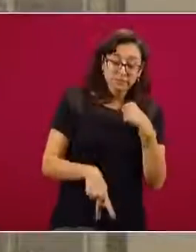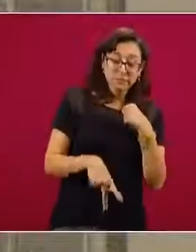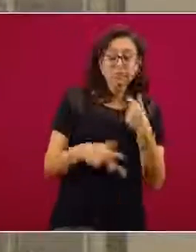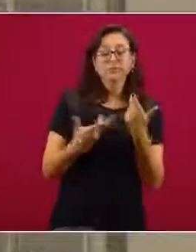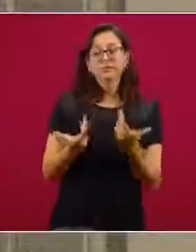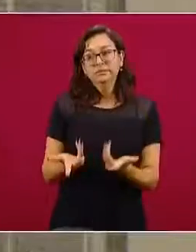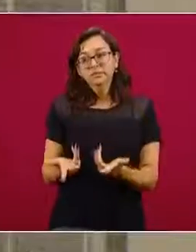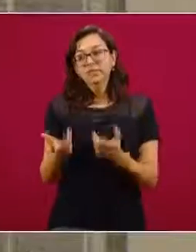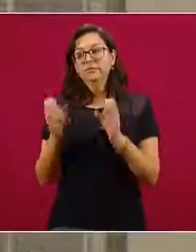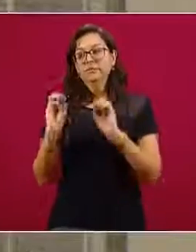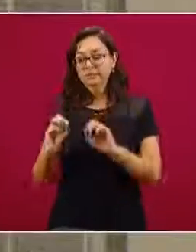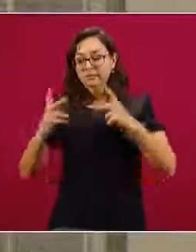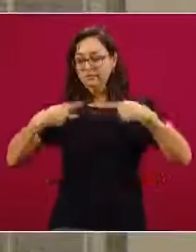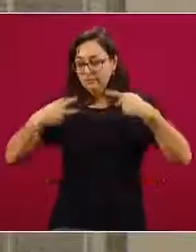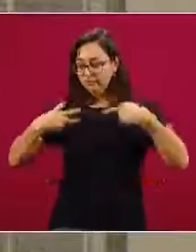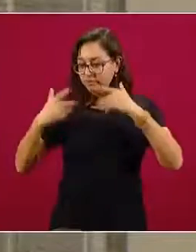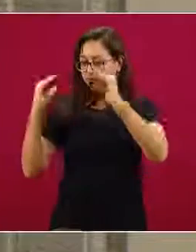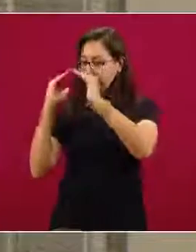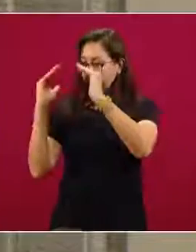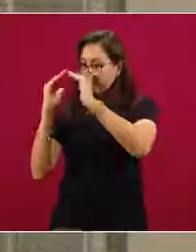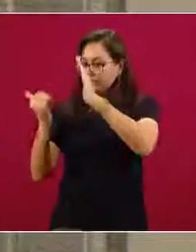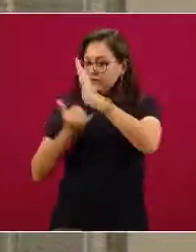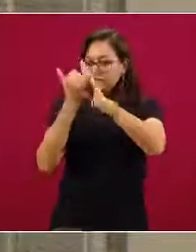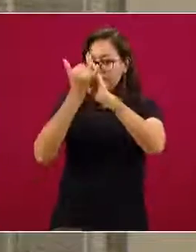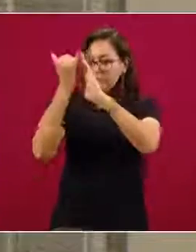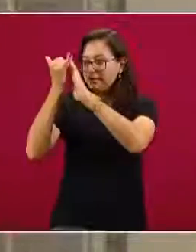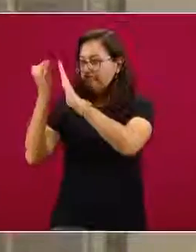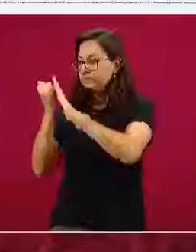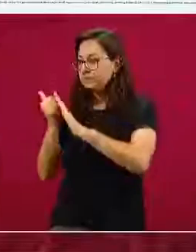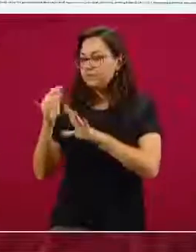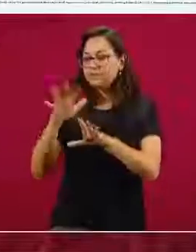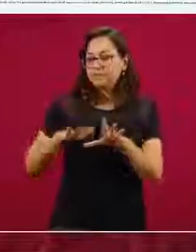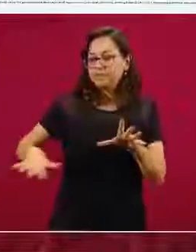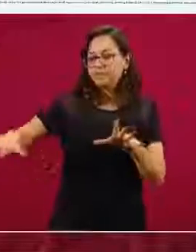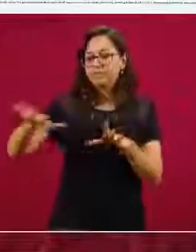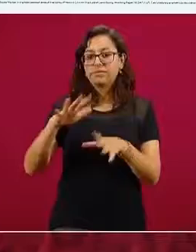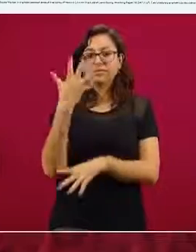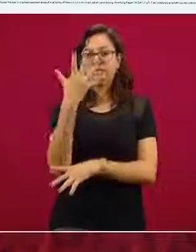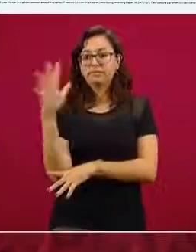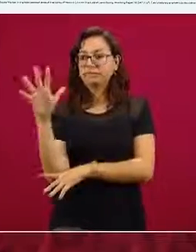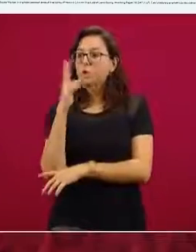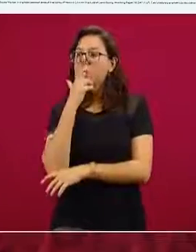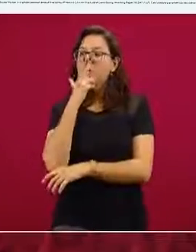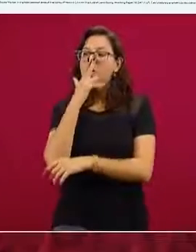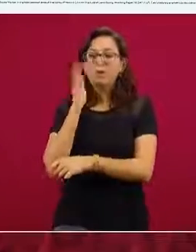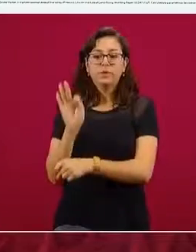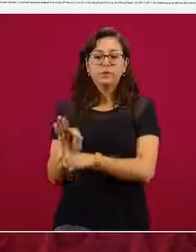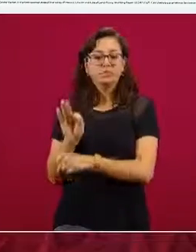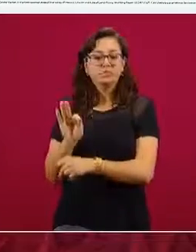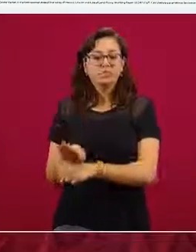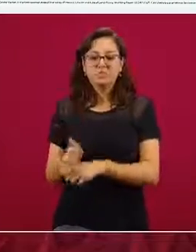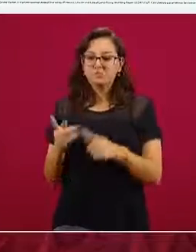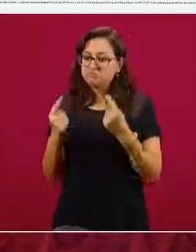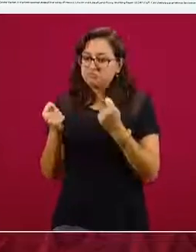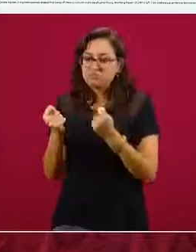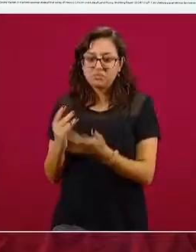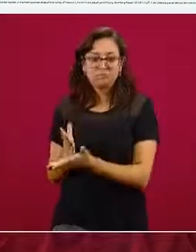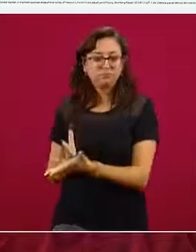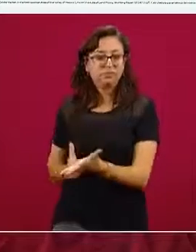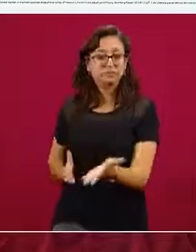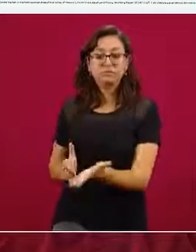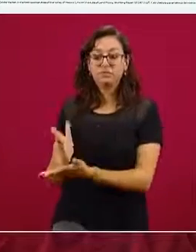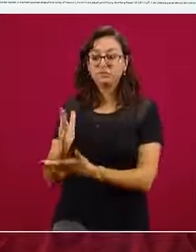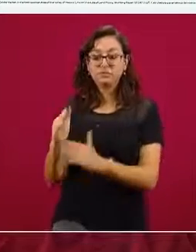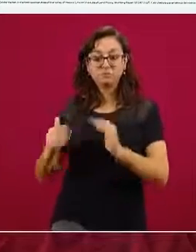común observar que ocurren asentamientos irregulares en zonas protegidas, en áreas naturales protegidas o en zonas simplemente de valor